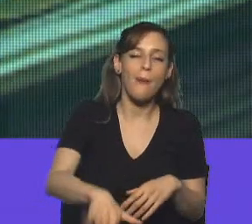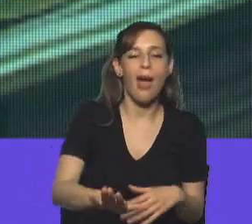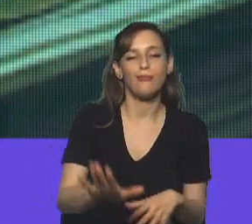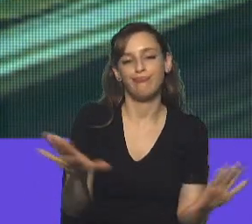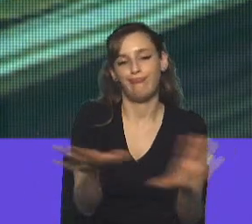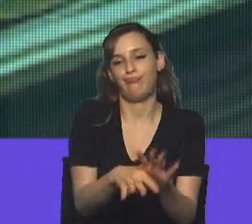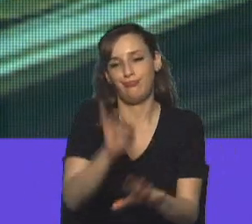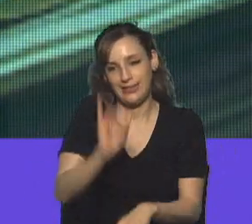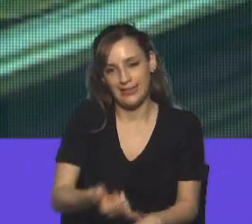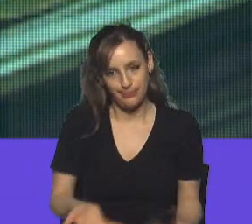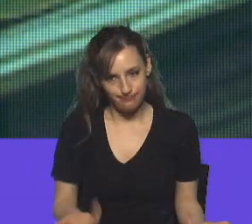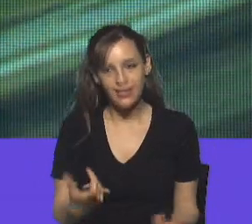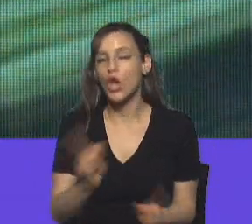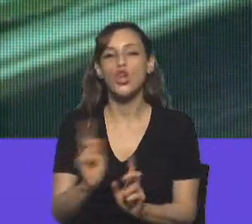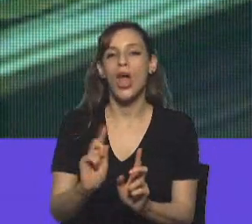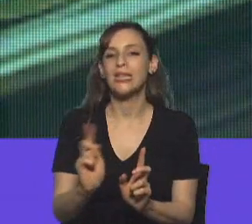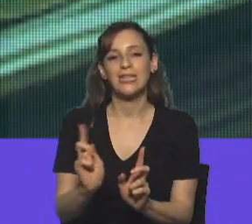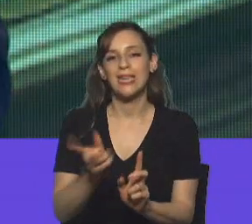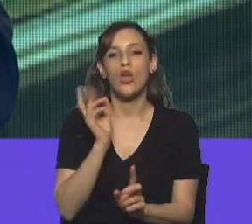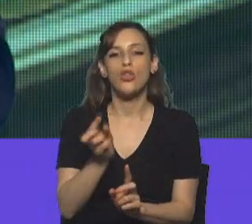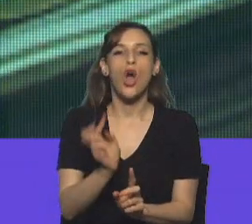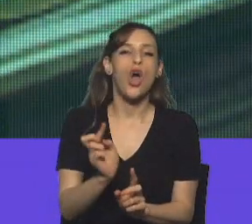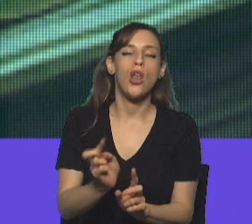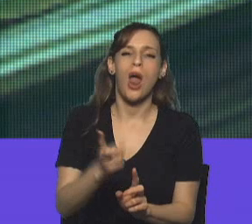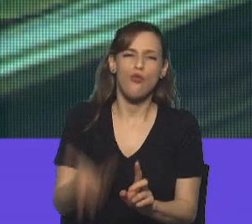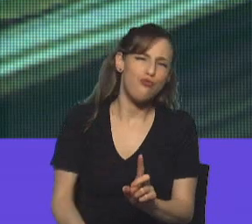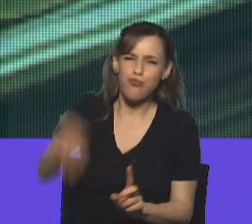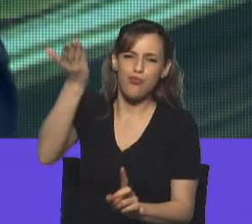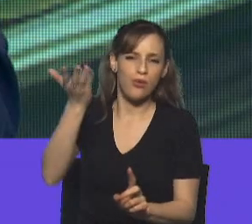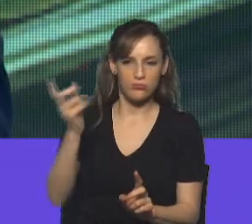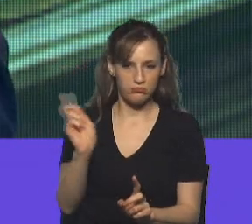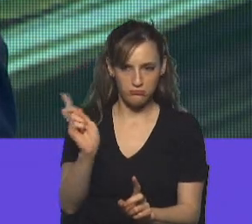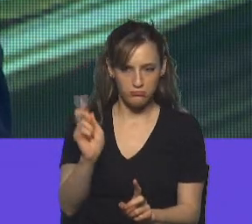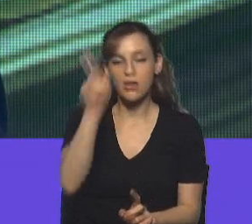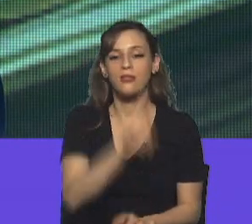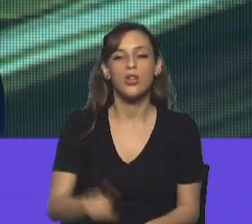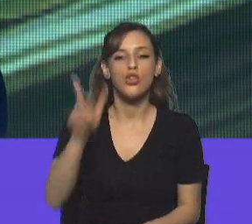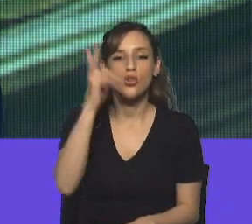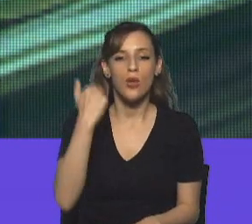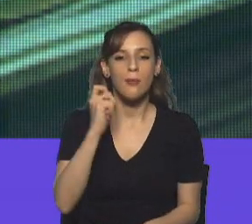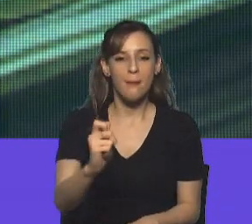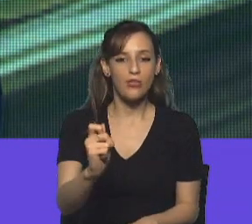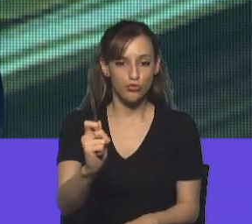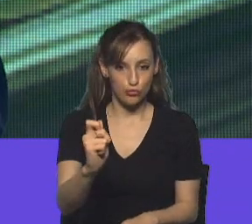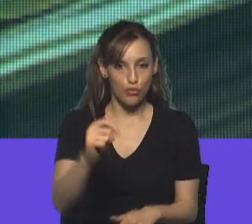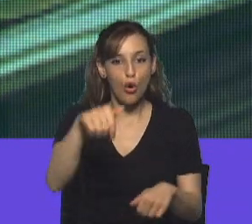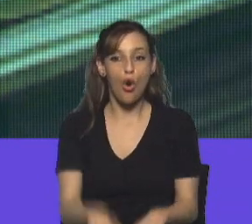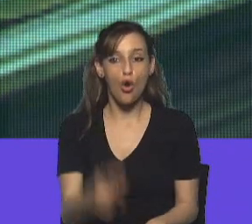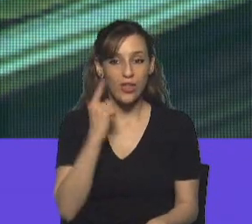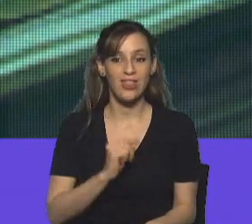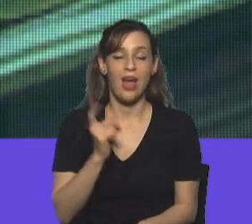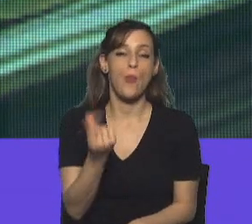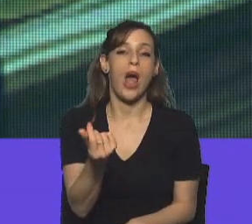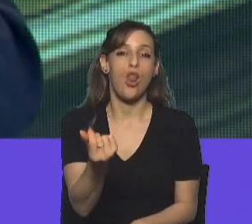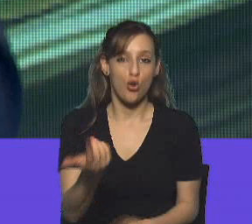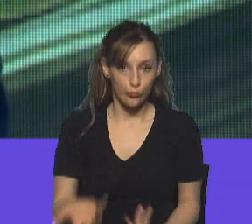ahora no es una suba no podemos hablar de una corriendo mucho menos 189 pesos en el valor que se ha negociado por lo